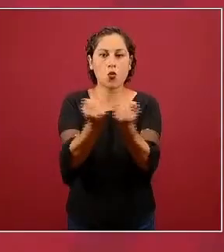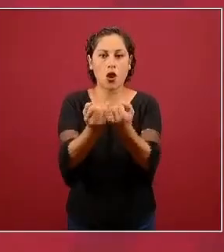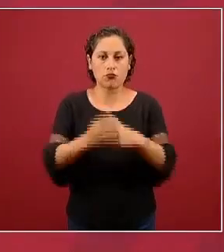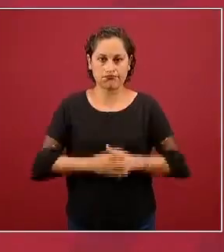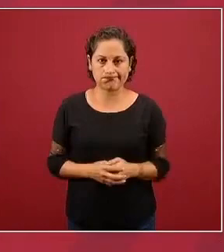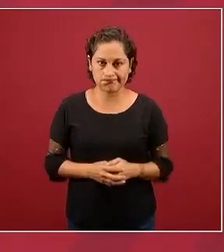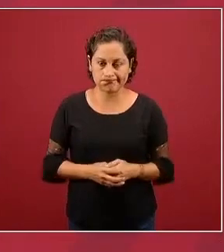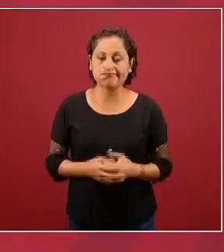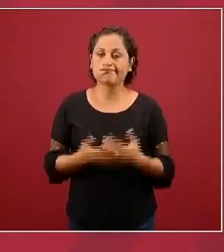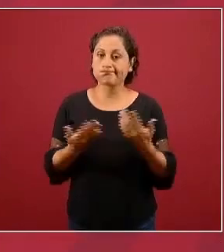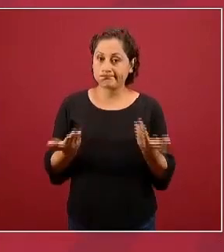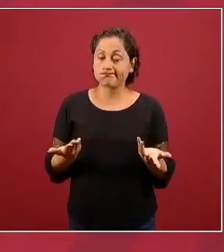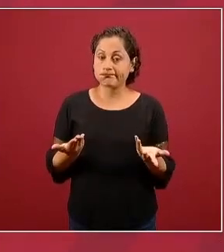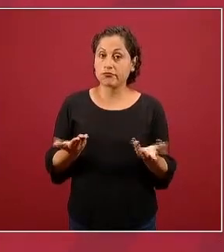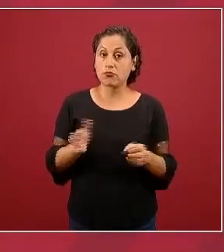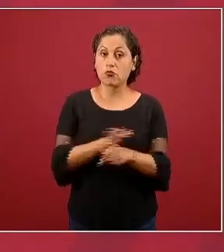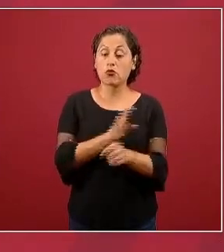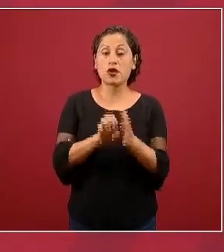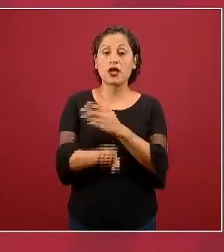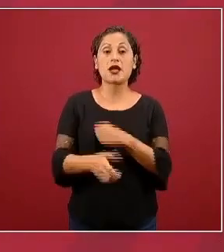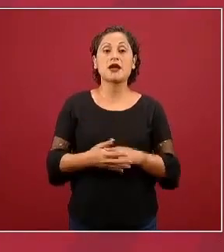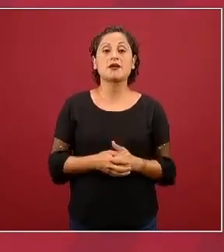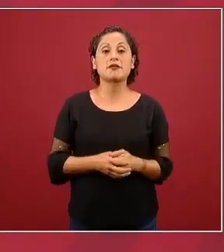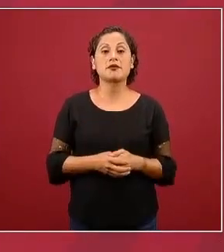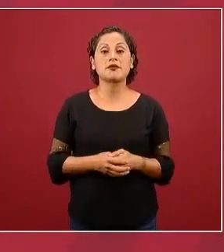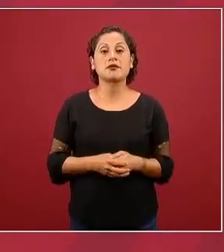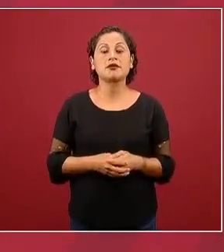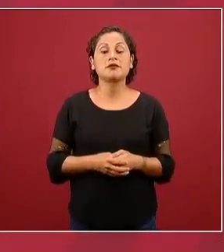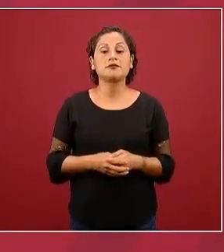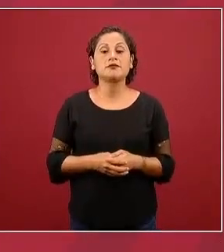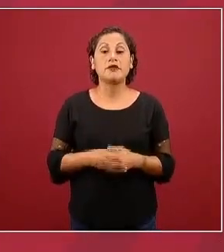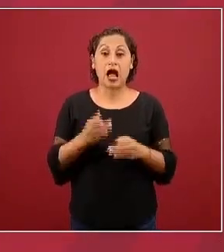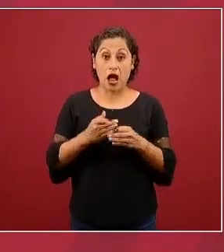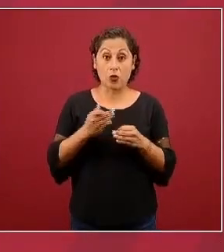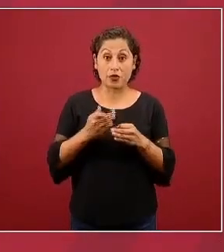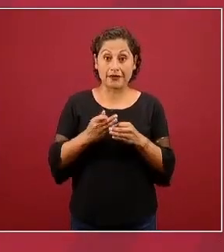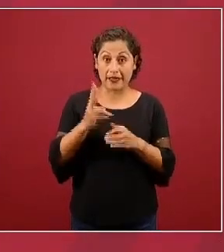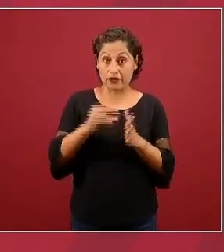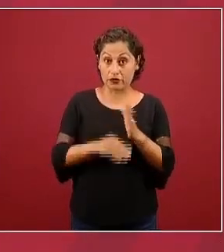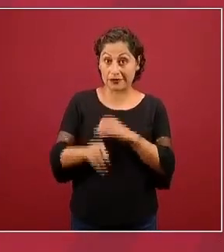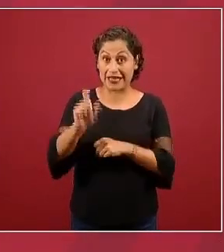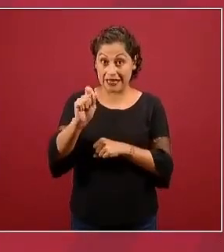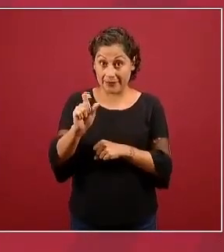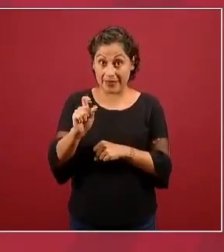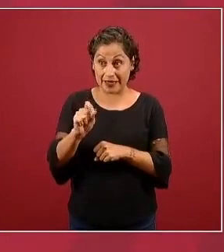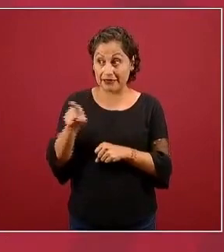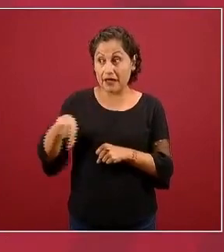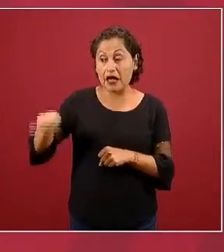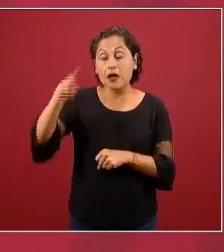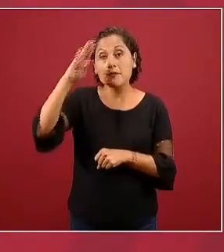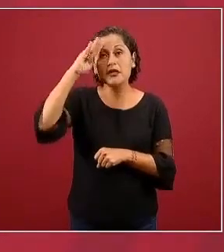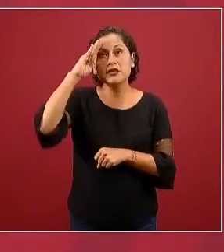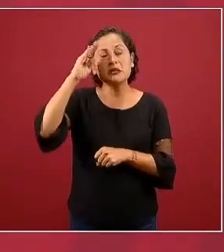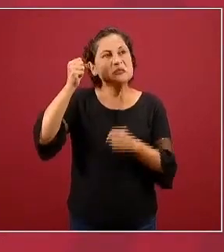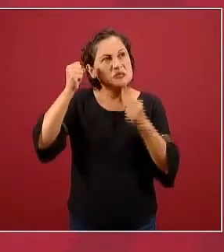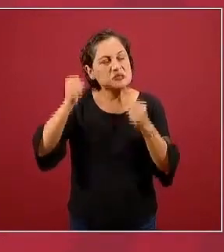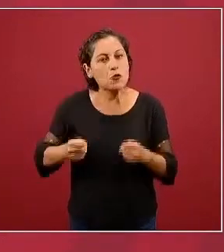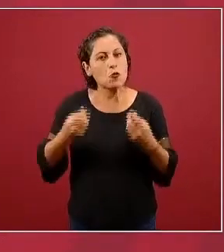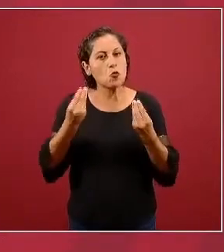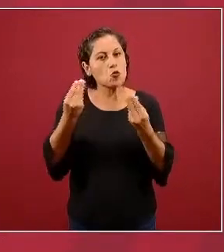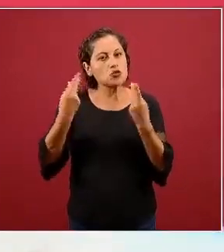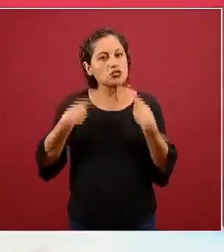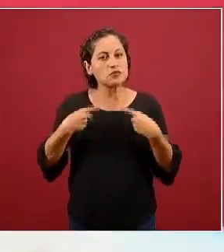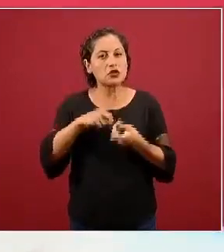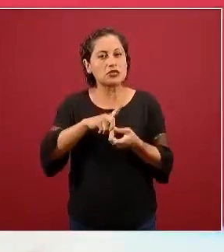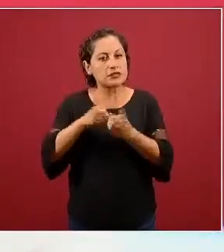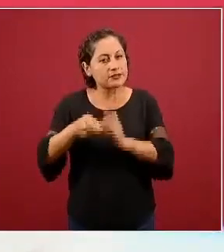de este año, estaba proyectado que a partir de este año, ahora con COVID, no solo estamos seguros de que